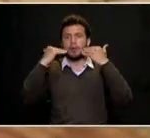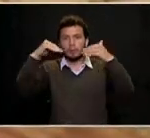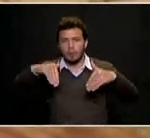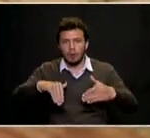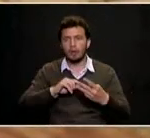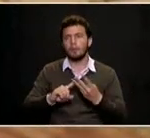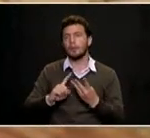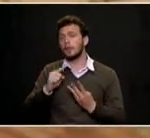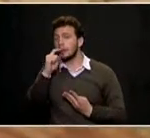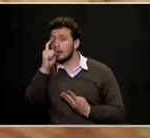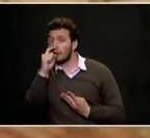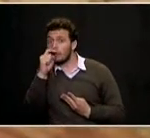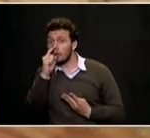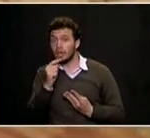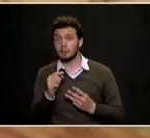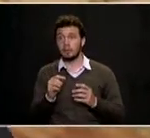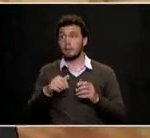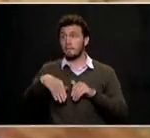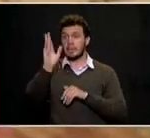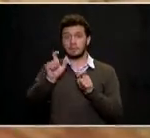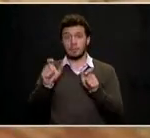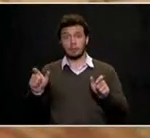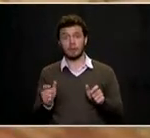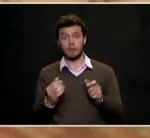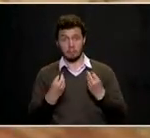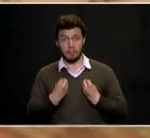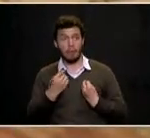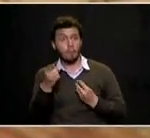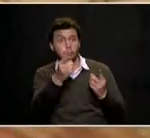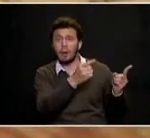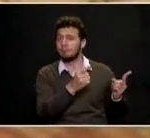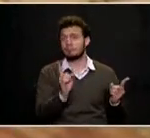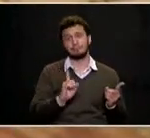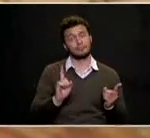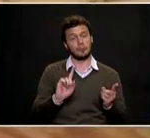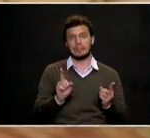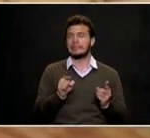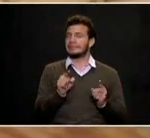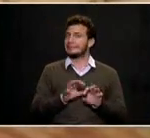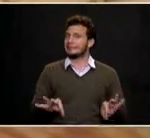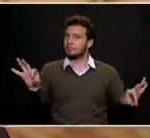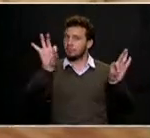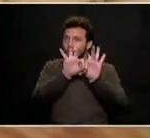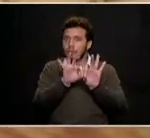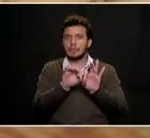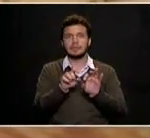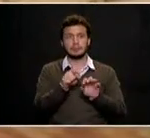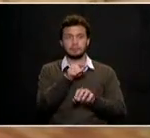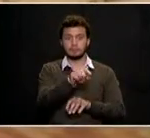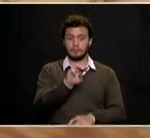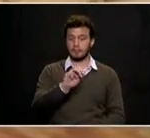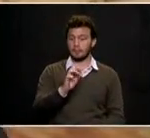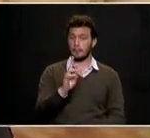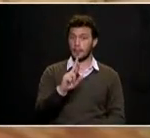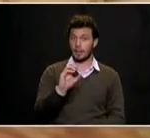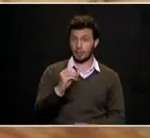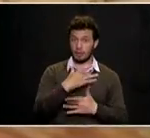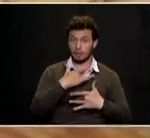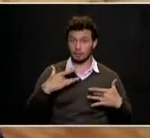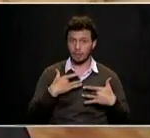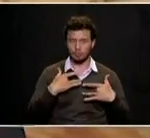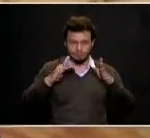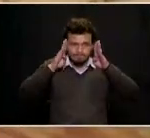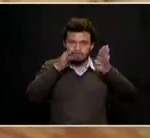allí y la única disponibilidad que tienen de asistencia en salud es metro salud entonces vamos a entrar a fortalecer metro salud con